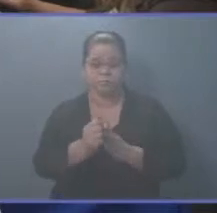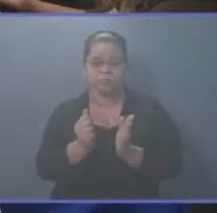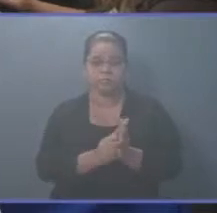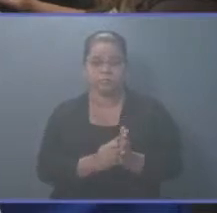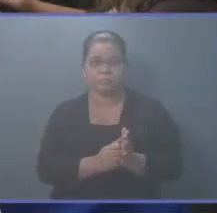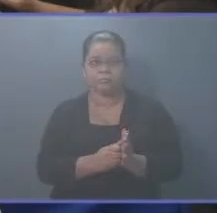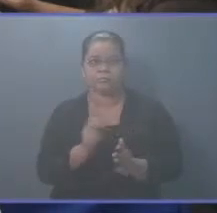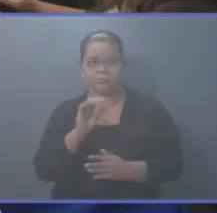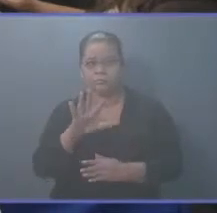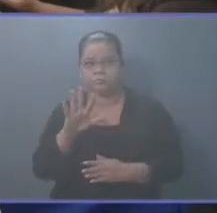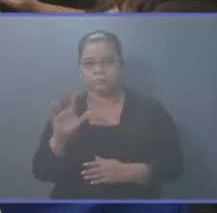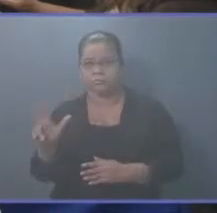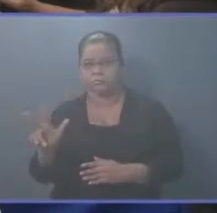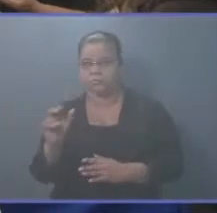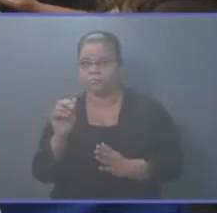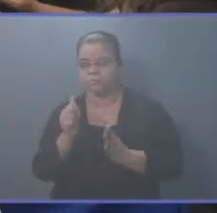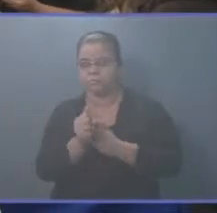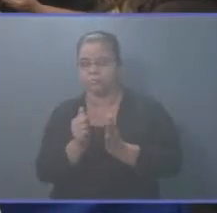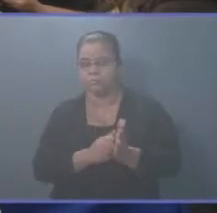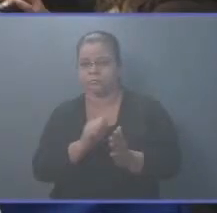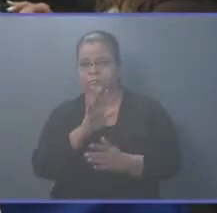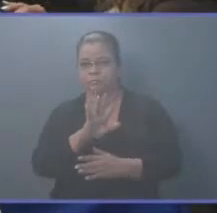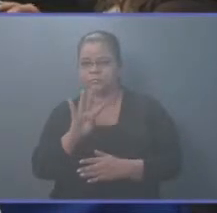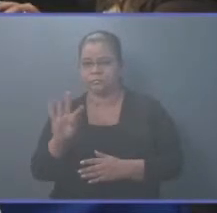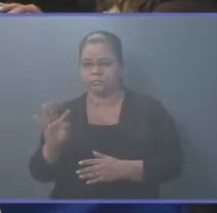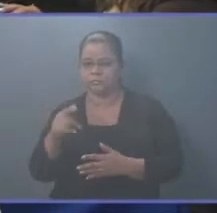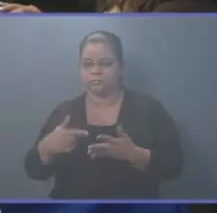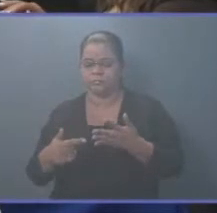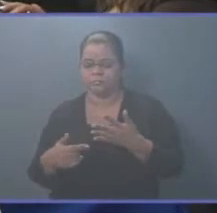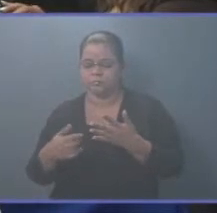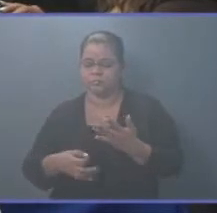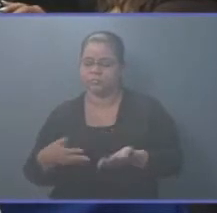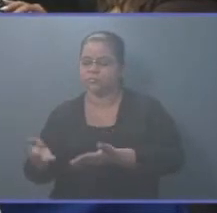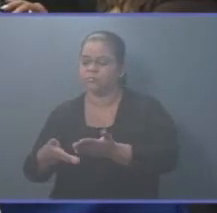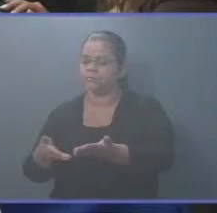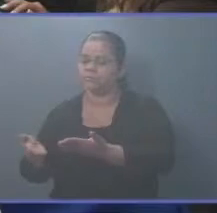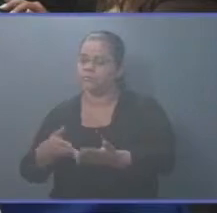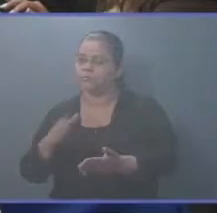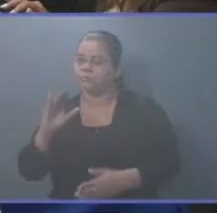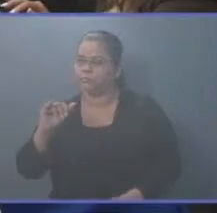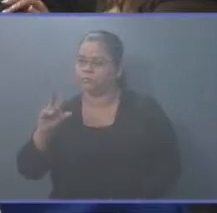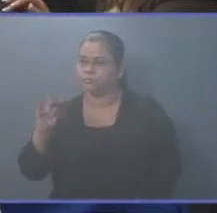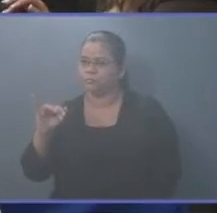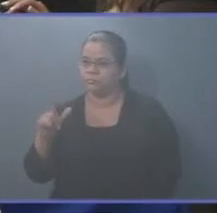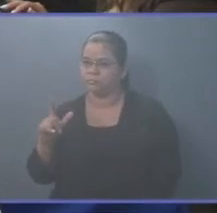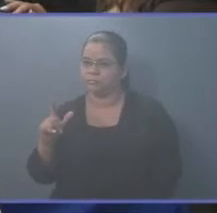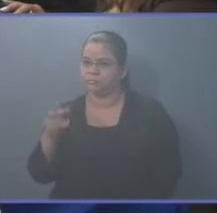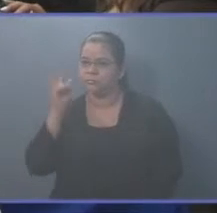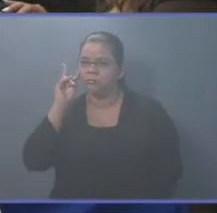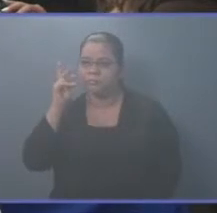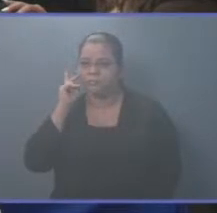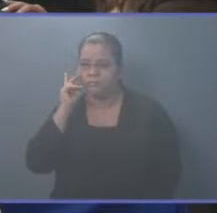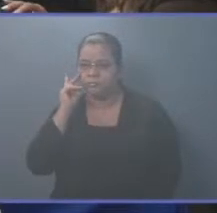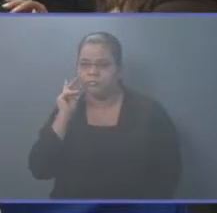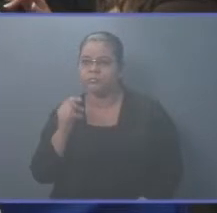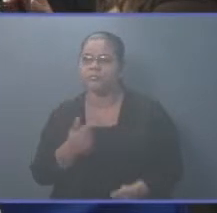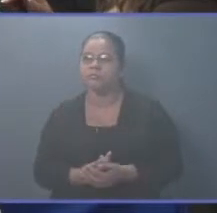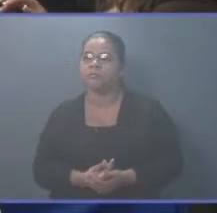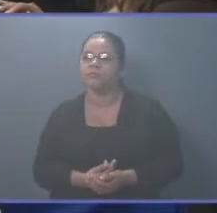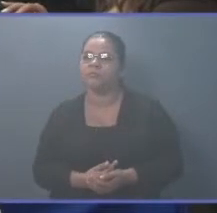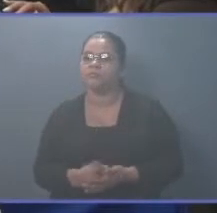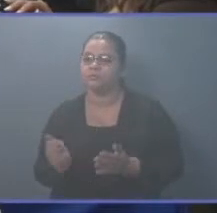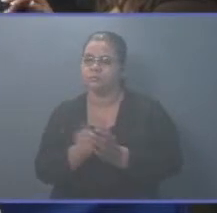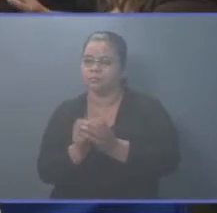artículos 53 y 54 de la Ley del Servicio Civil, lo cual implicaría un conflicto de